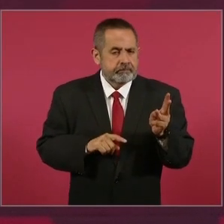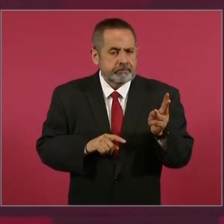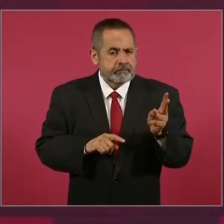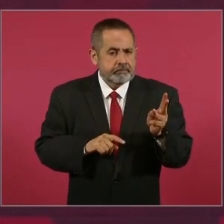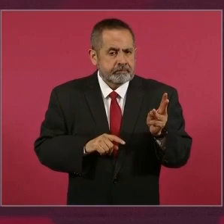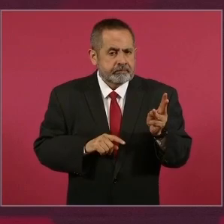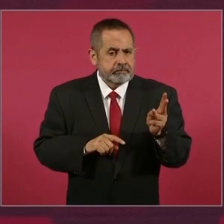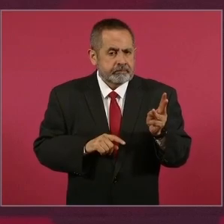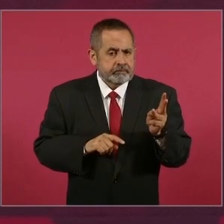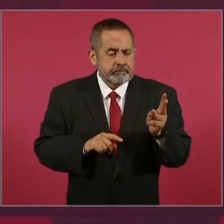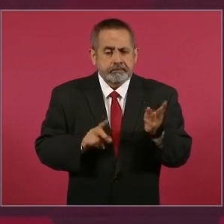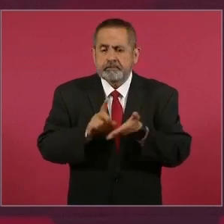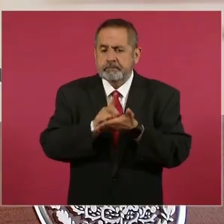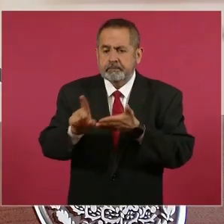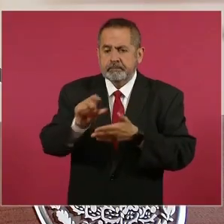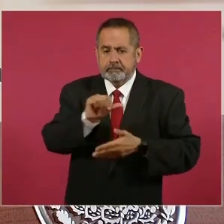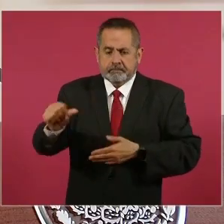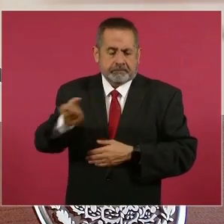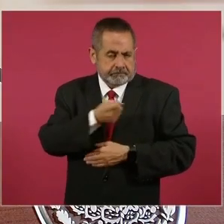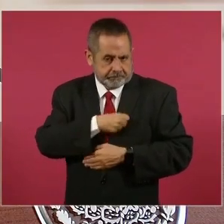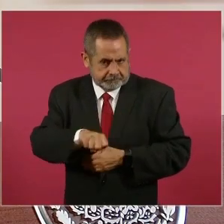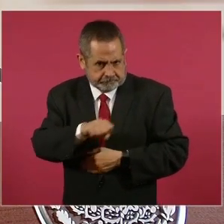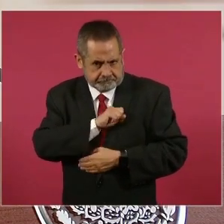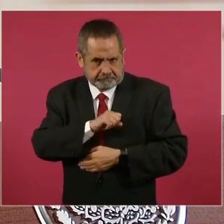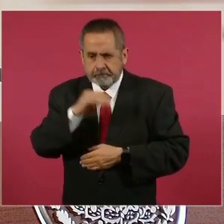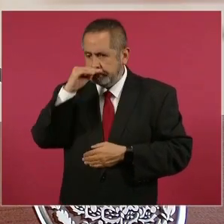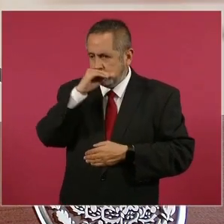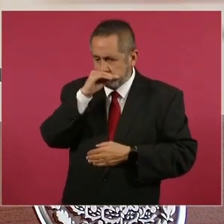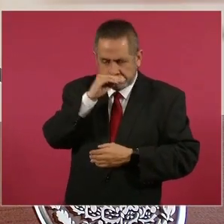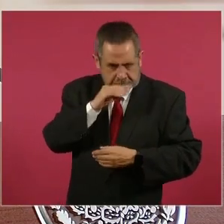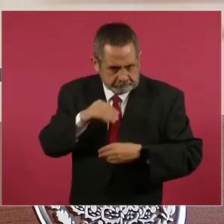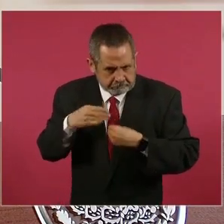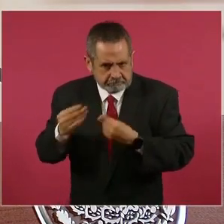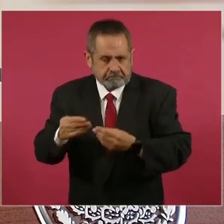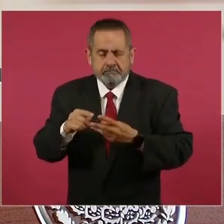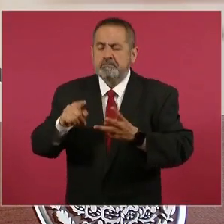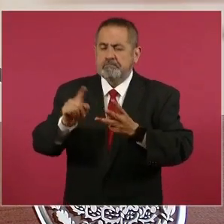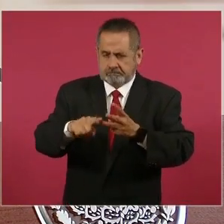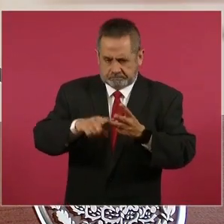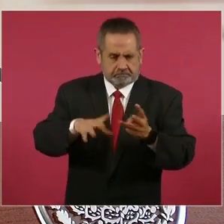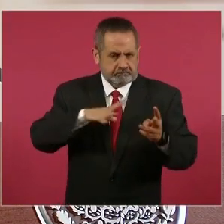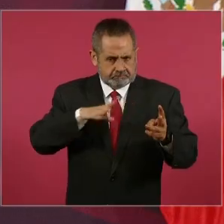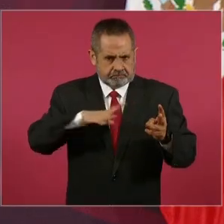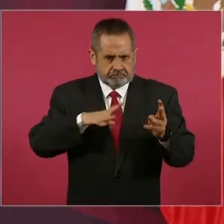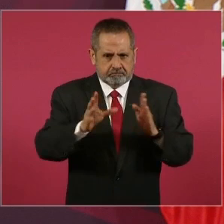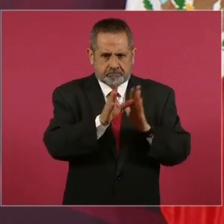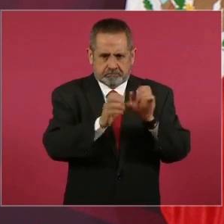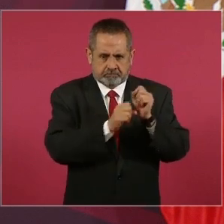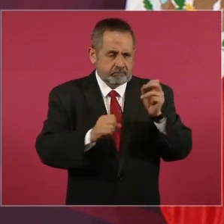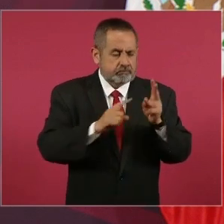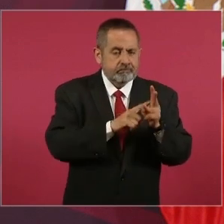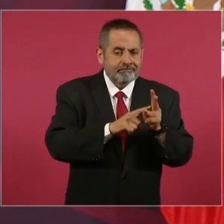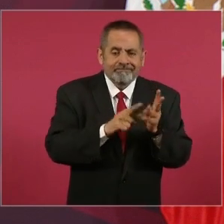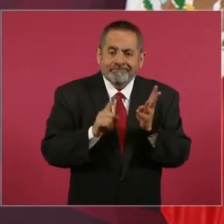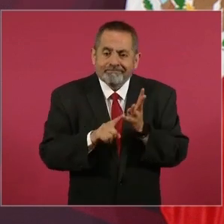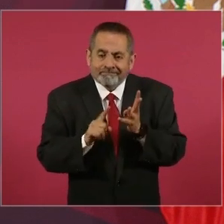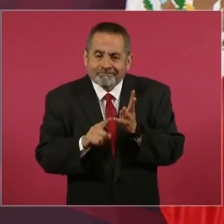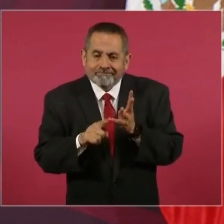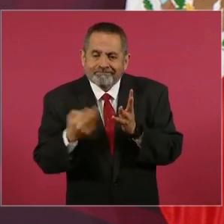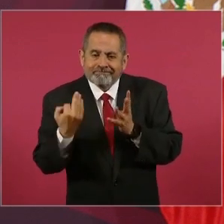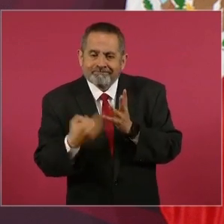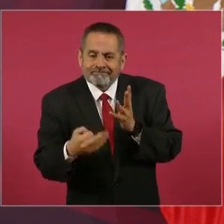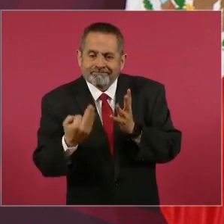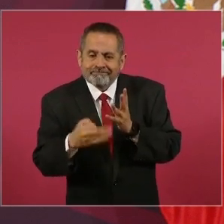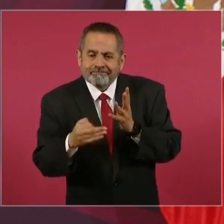a la salud a la gratuidad en la salud pero nos